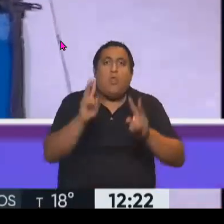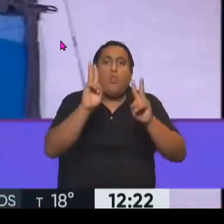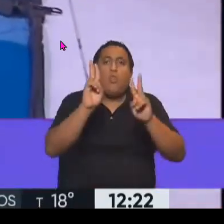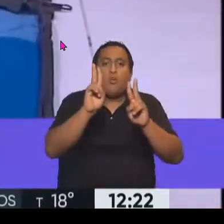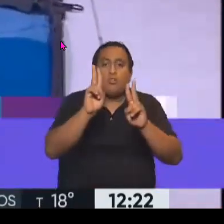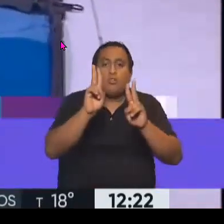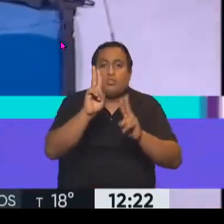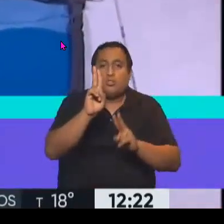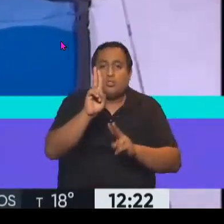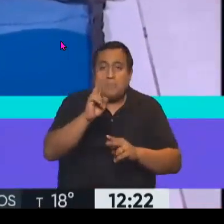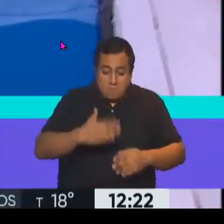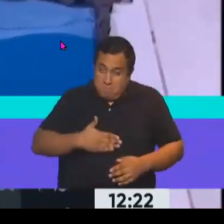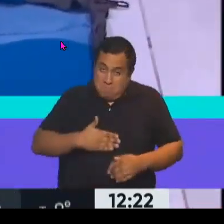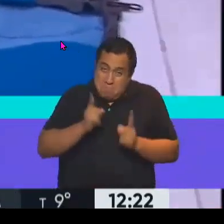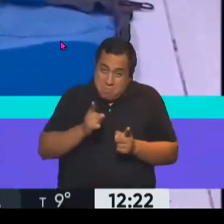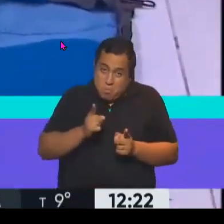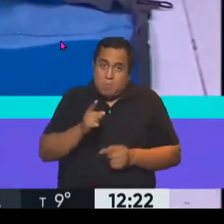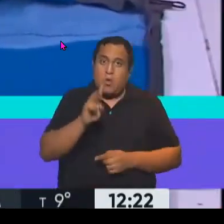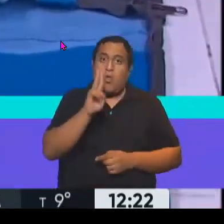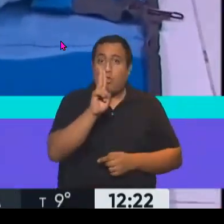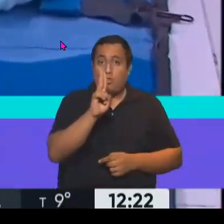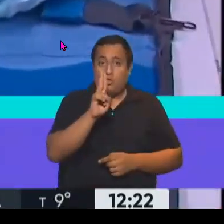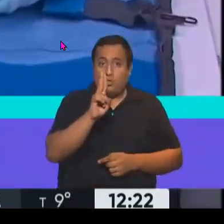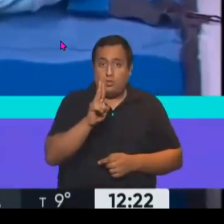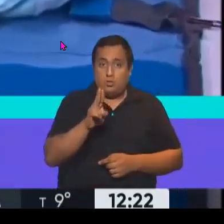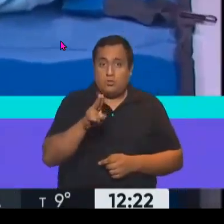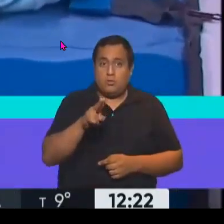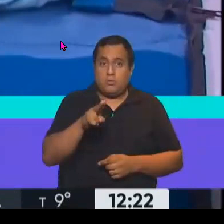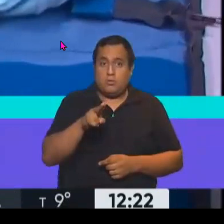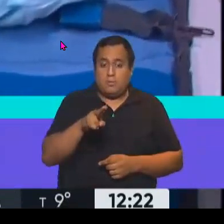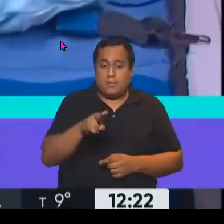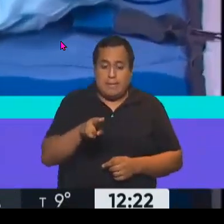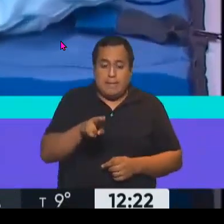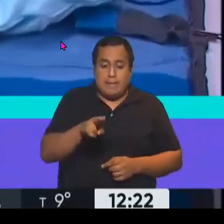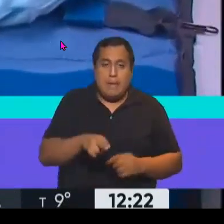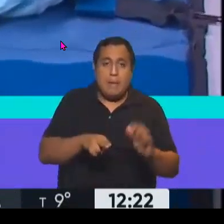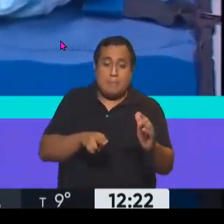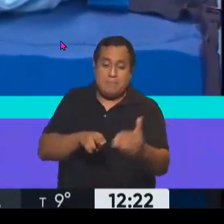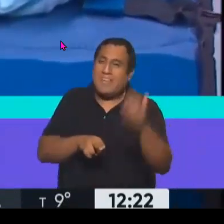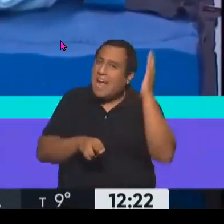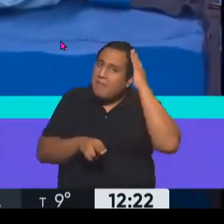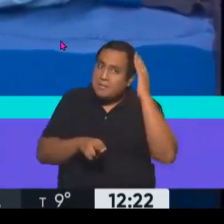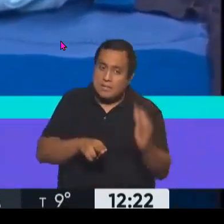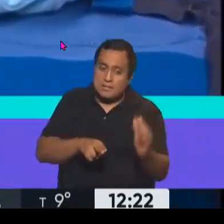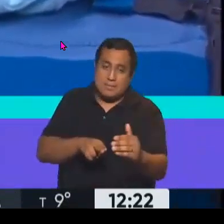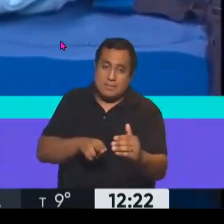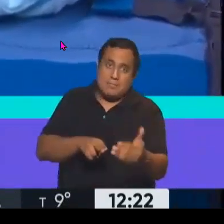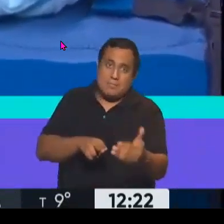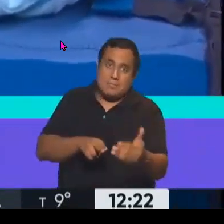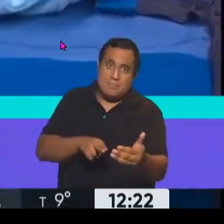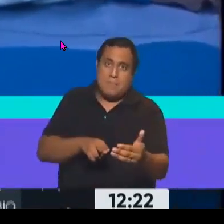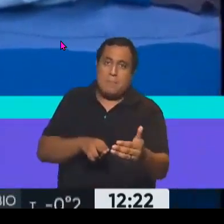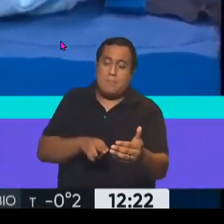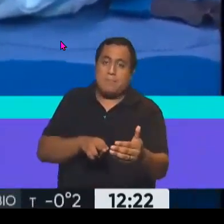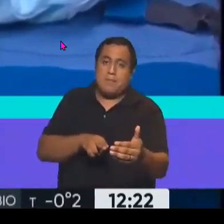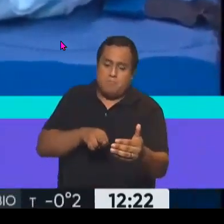colocar 2 dedos en el mismo lugar, centro del pecho, y con la otra mano podemos sostener la cabeza hacia atrás. Y